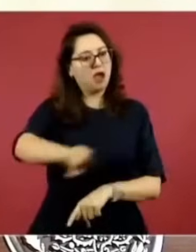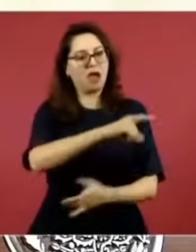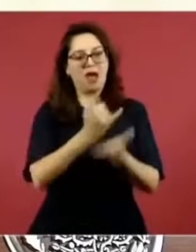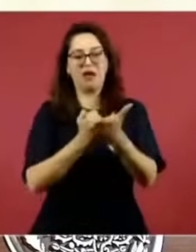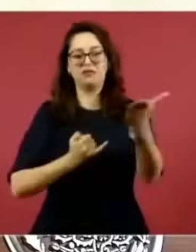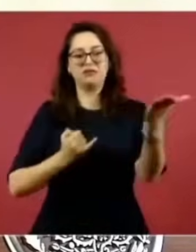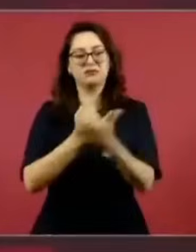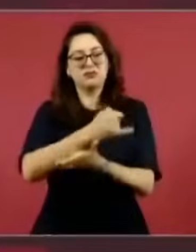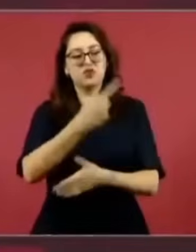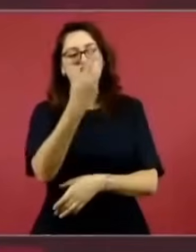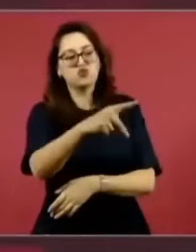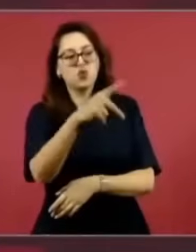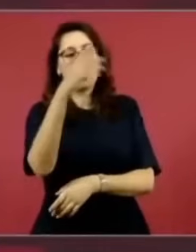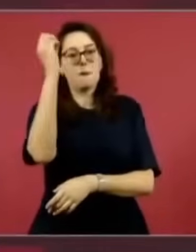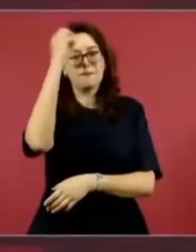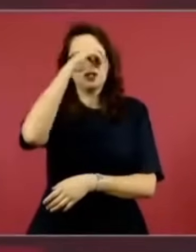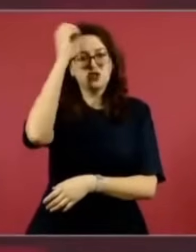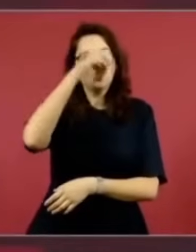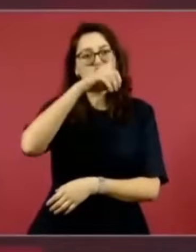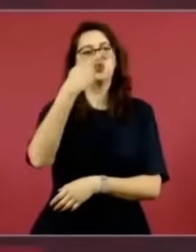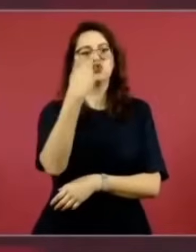qué opina